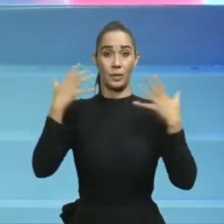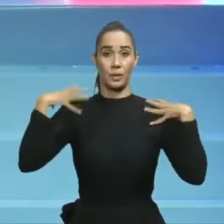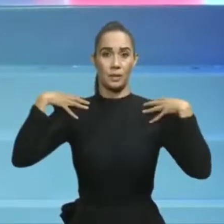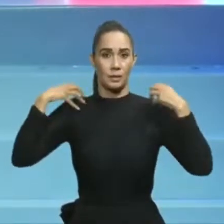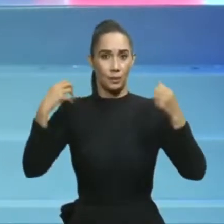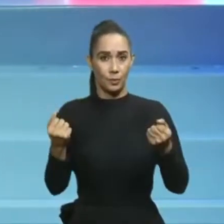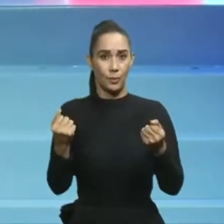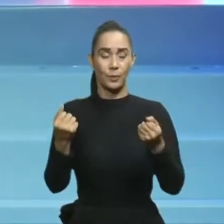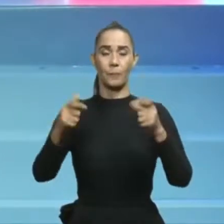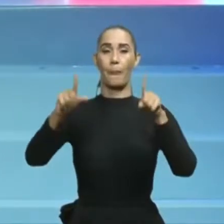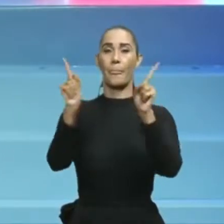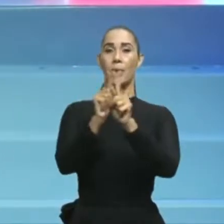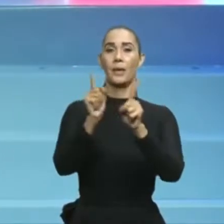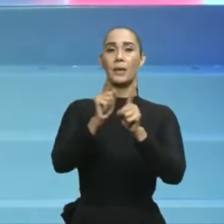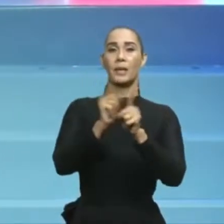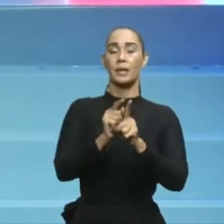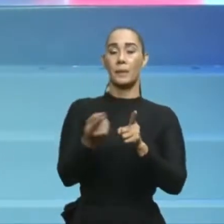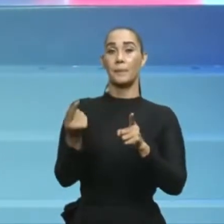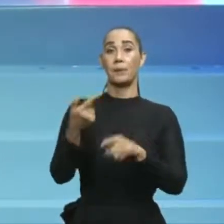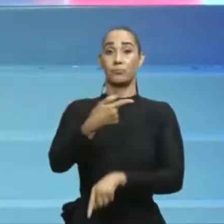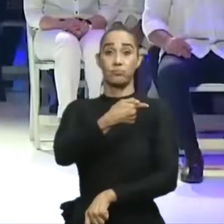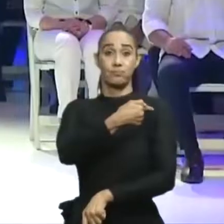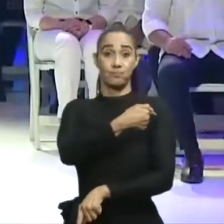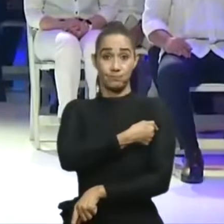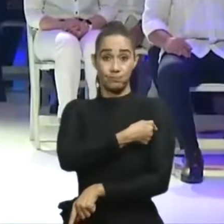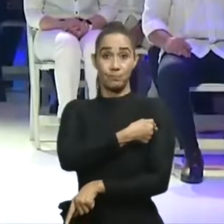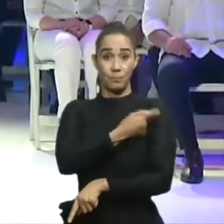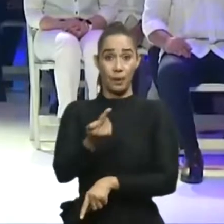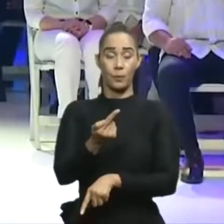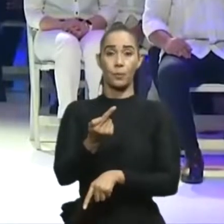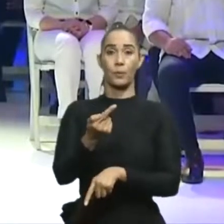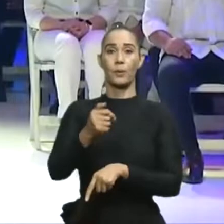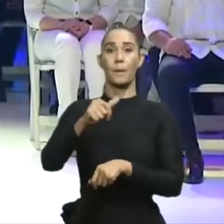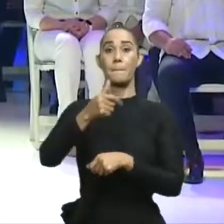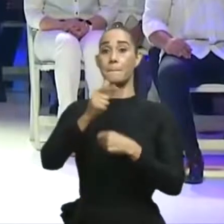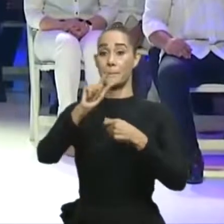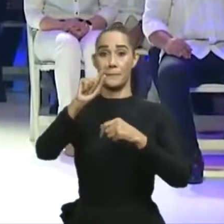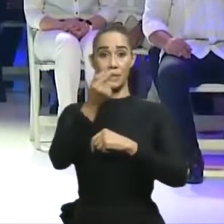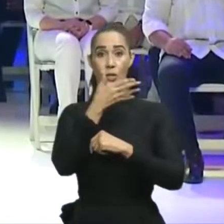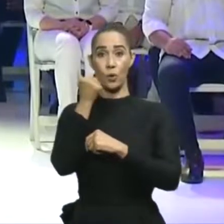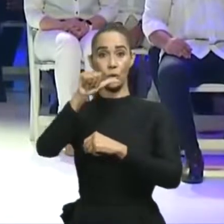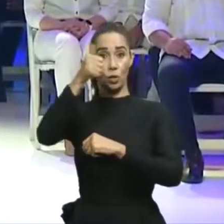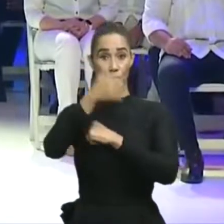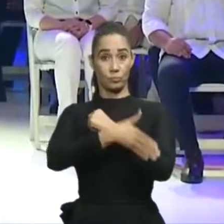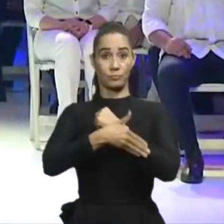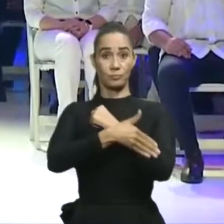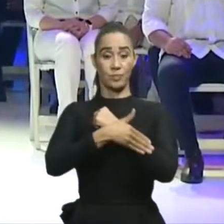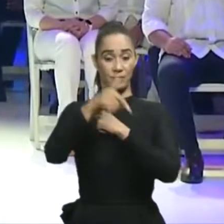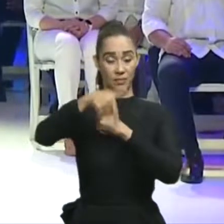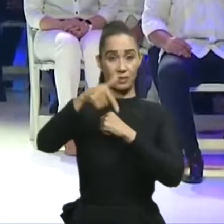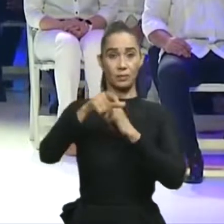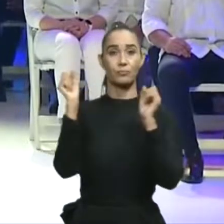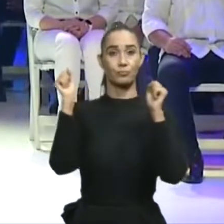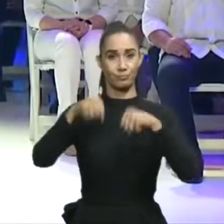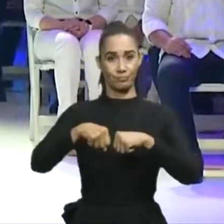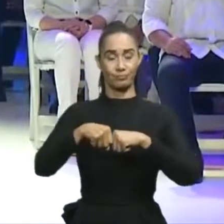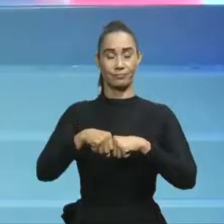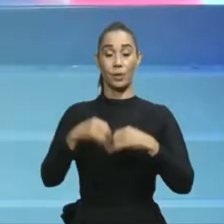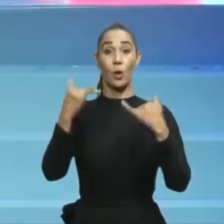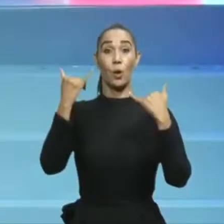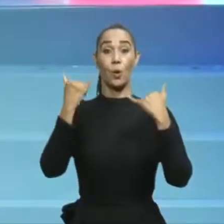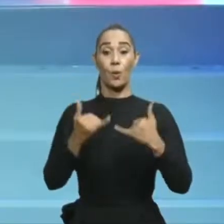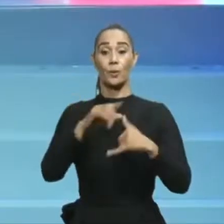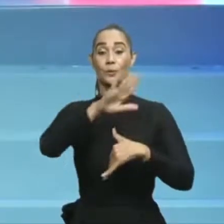asegurarnos una variedad y cantidad de vacunas que pocos países en el mundo tiene hoy todos ustedes tienen